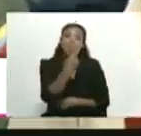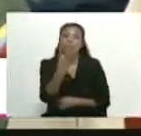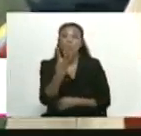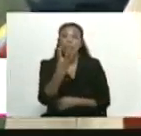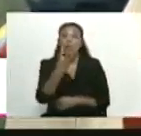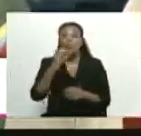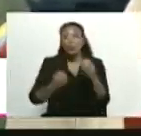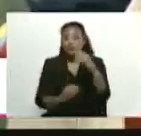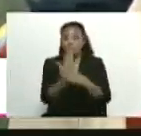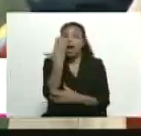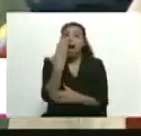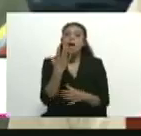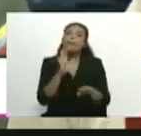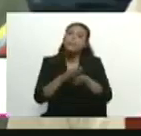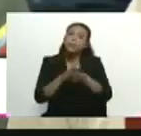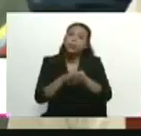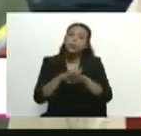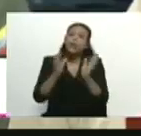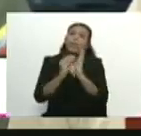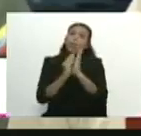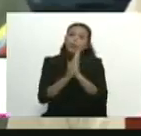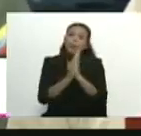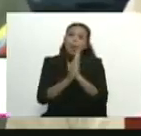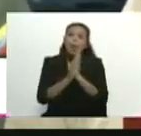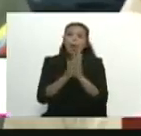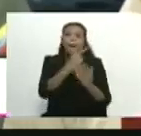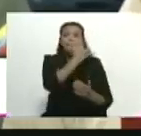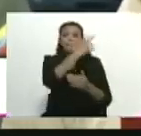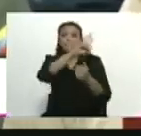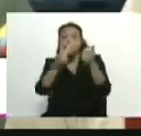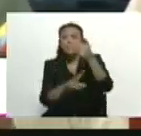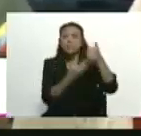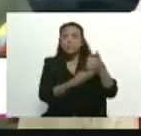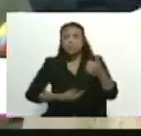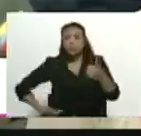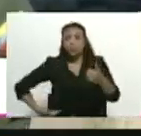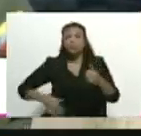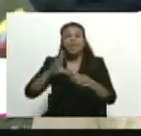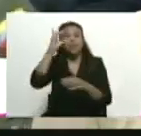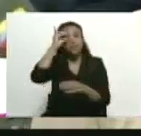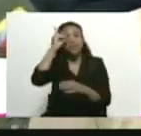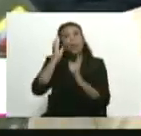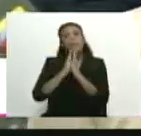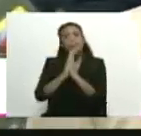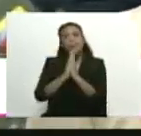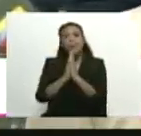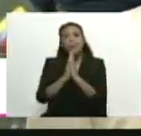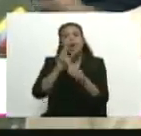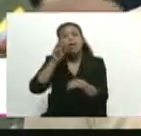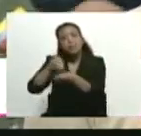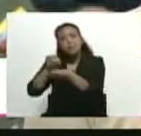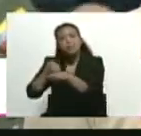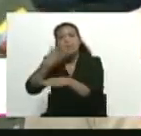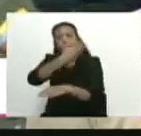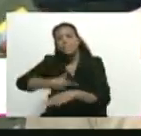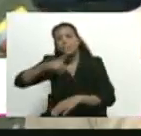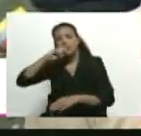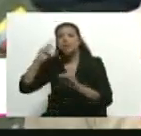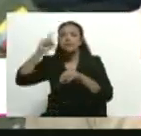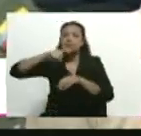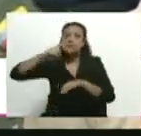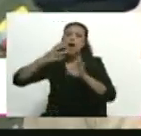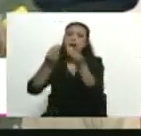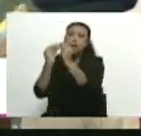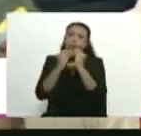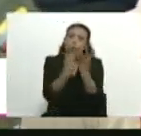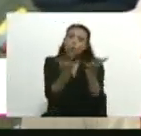24 de mayo le pedimos la solicitud a nuestra vicepresidenta Delcy Rodríguez. Correcto. Para que, bueno, le dijera a usted que necesitábamos